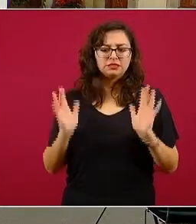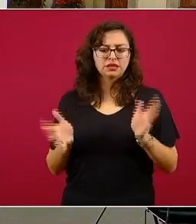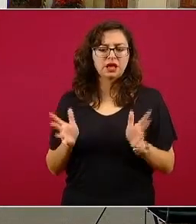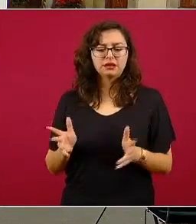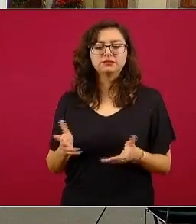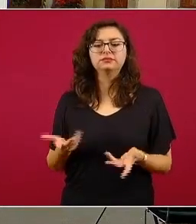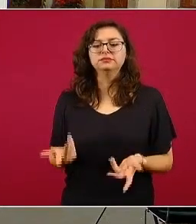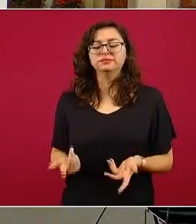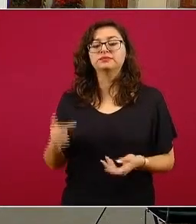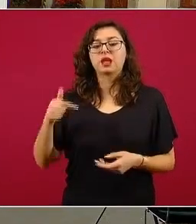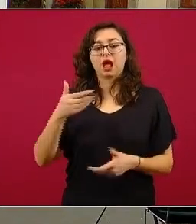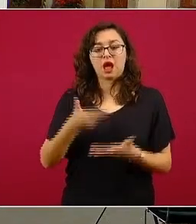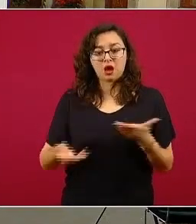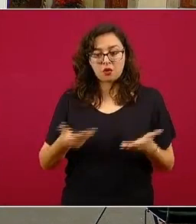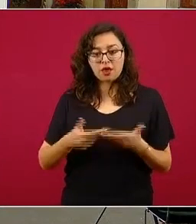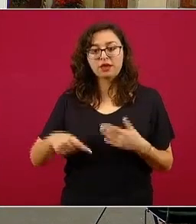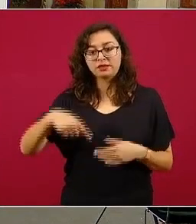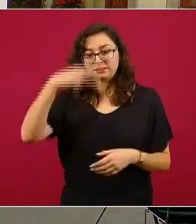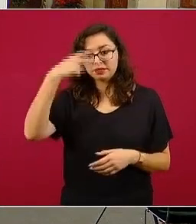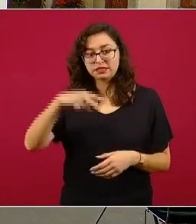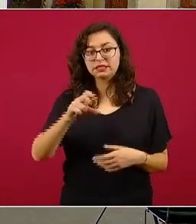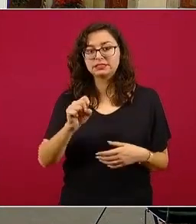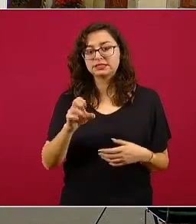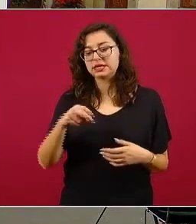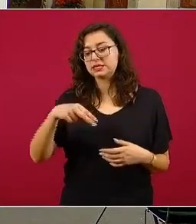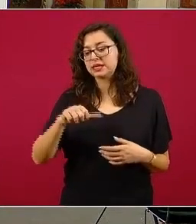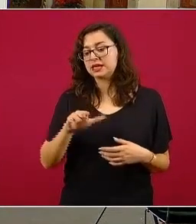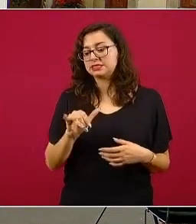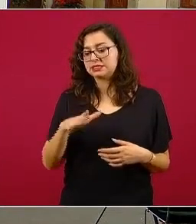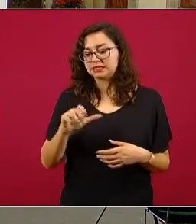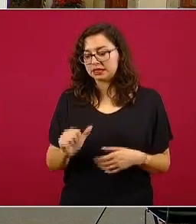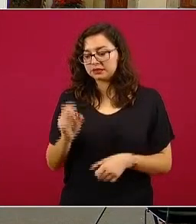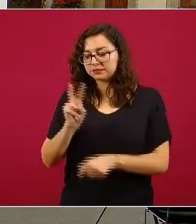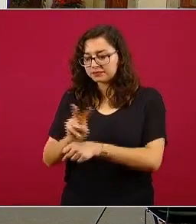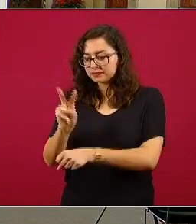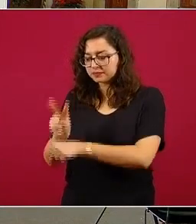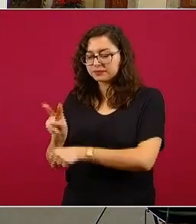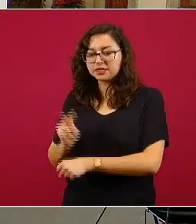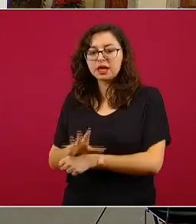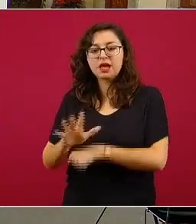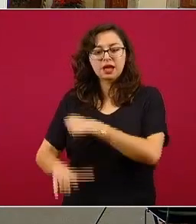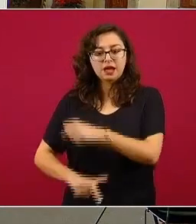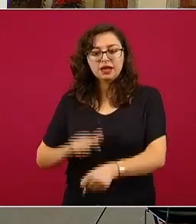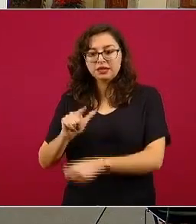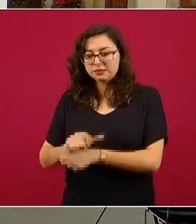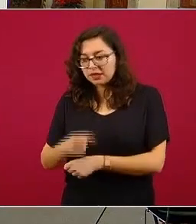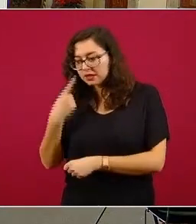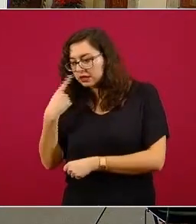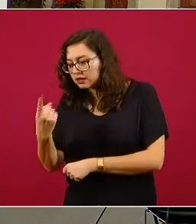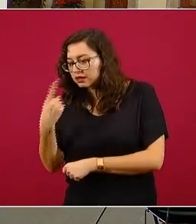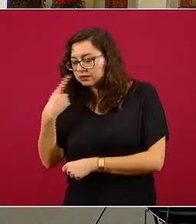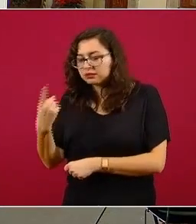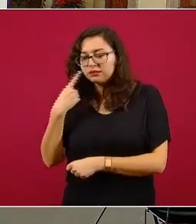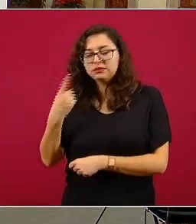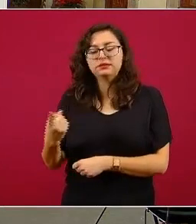México, Senacica, en uso de sus atribuciones, ha venido monitoreando también